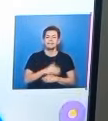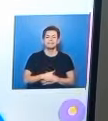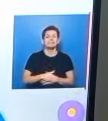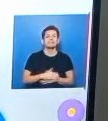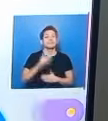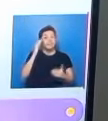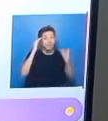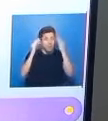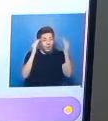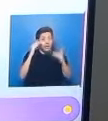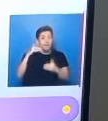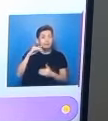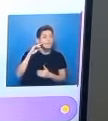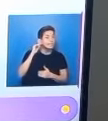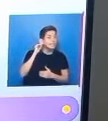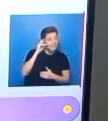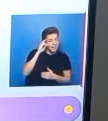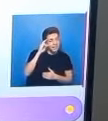hola,